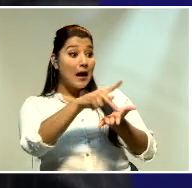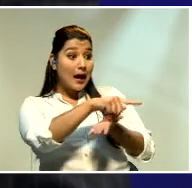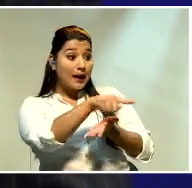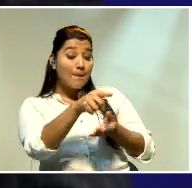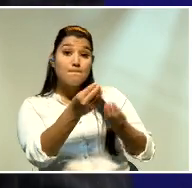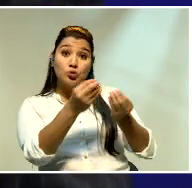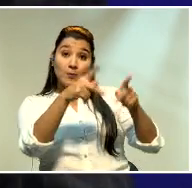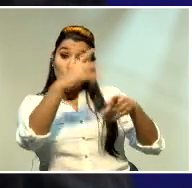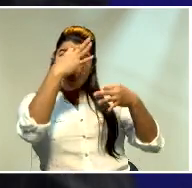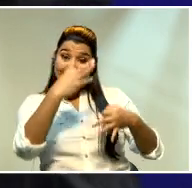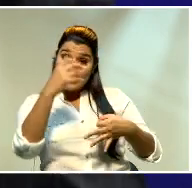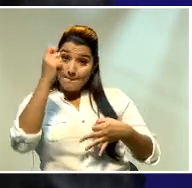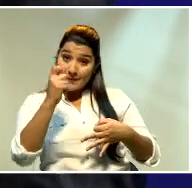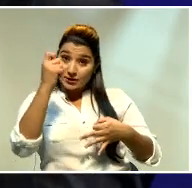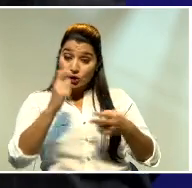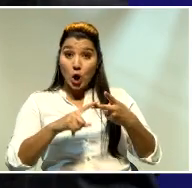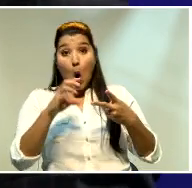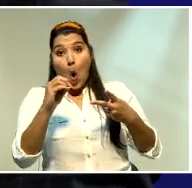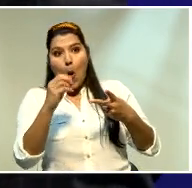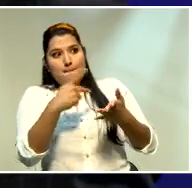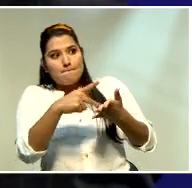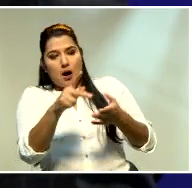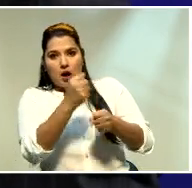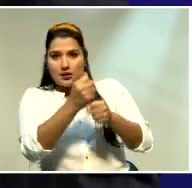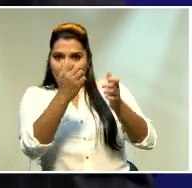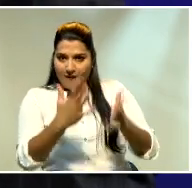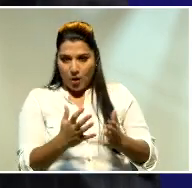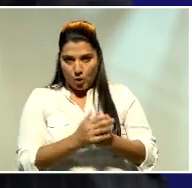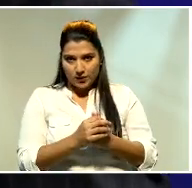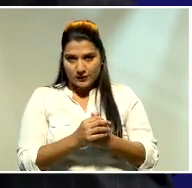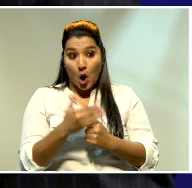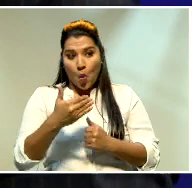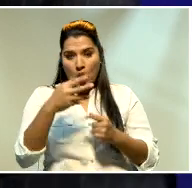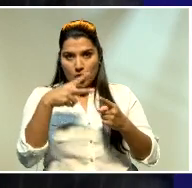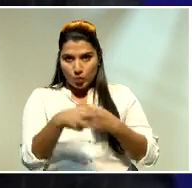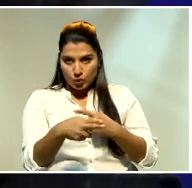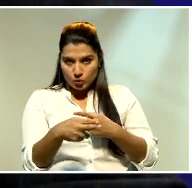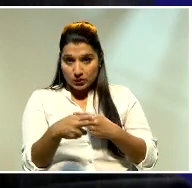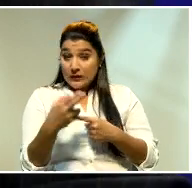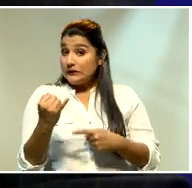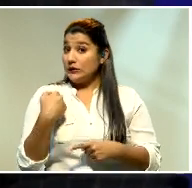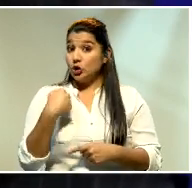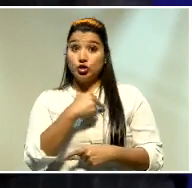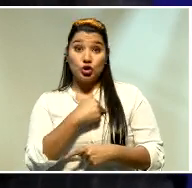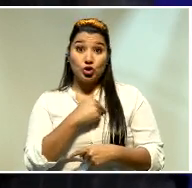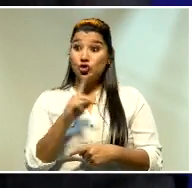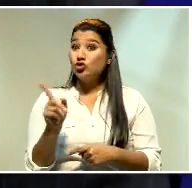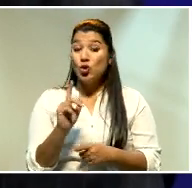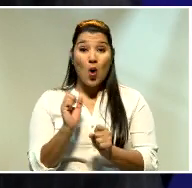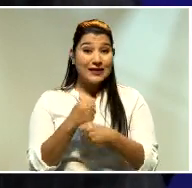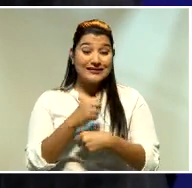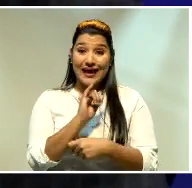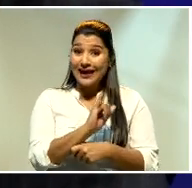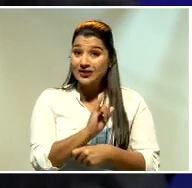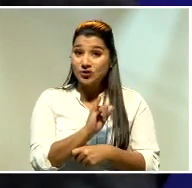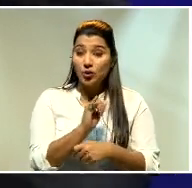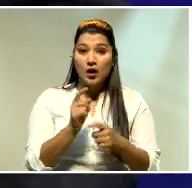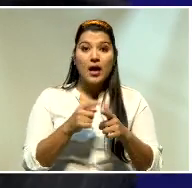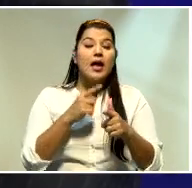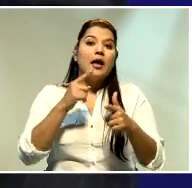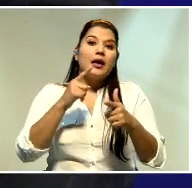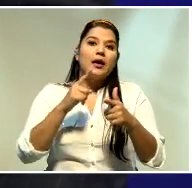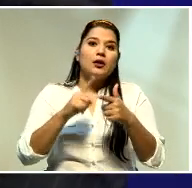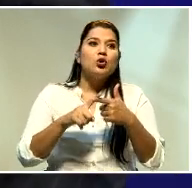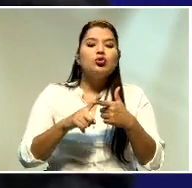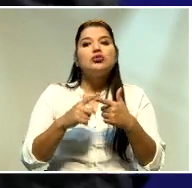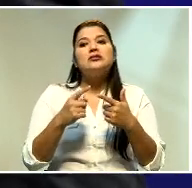o de los pagos a los trabajadores de Habdeba, de Limón. Es decir, si no hacíamos eso, el número sería más bajo, pero la